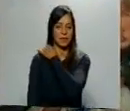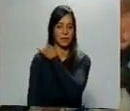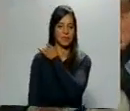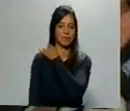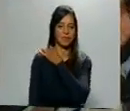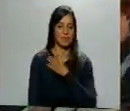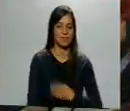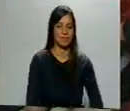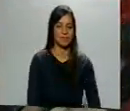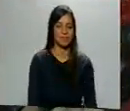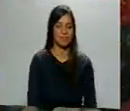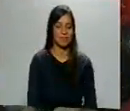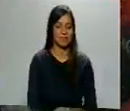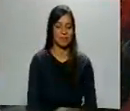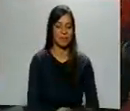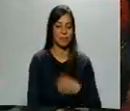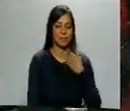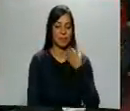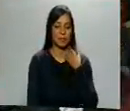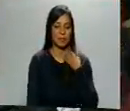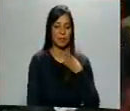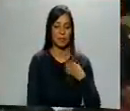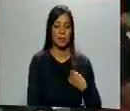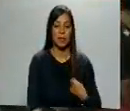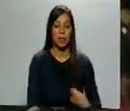Bueno, se nos presenta hoy